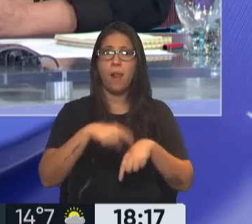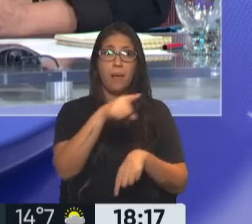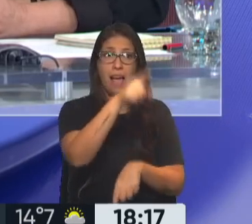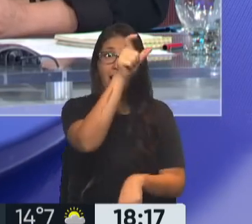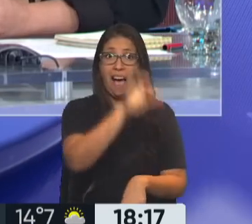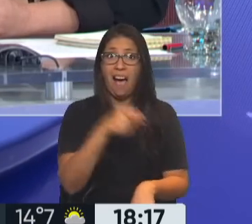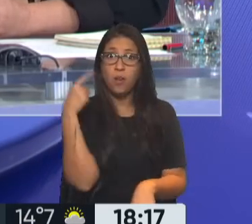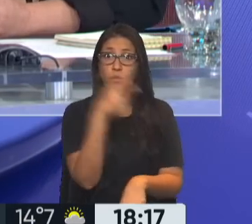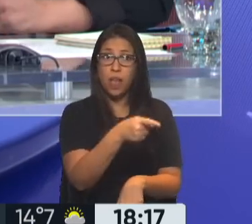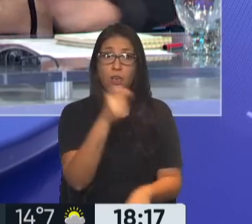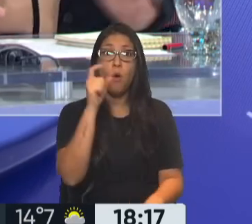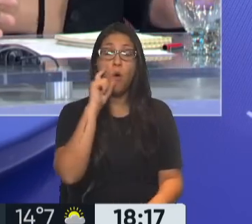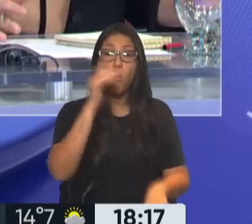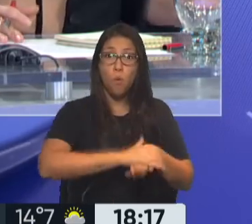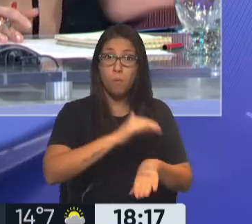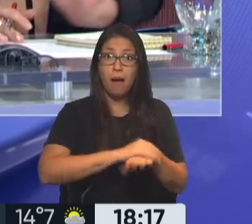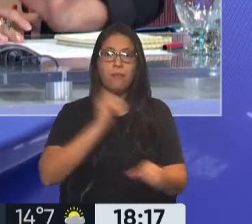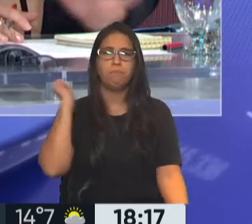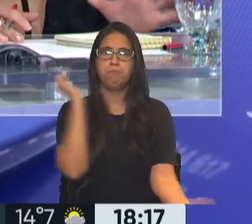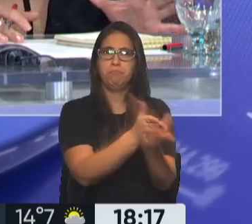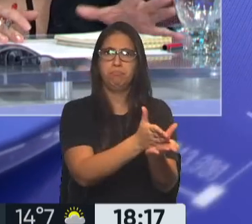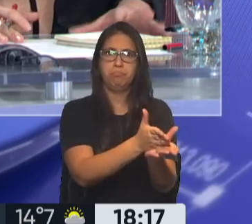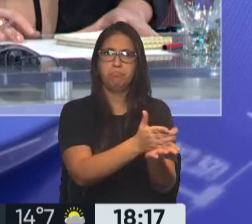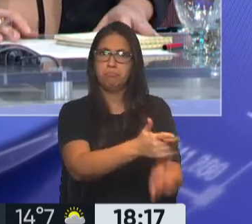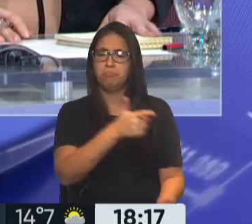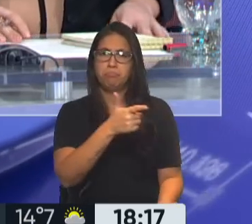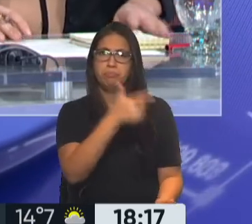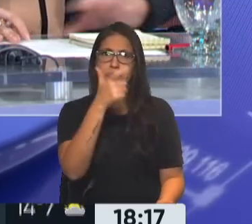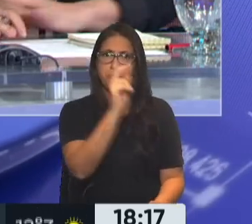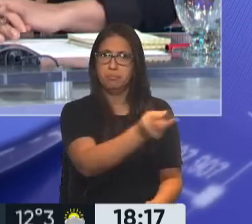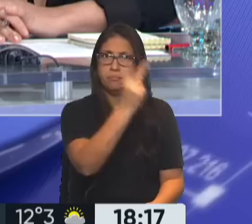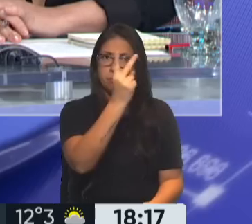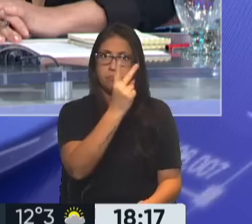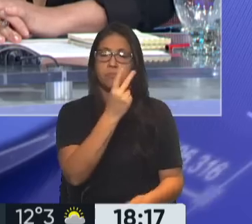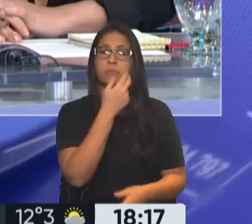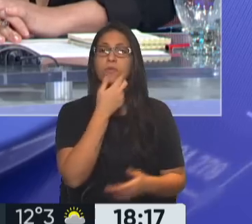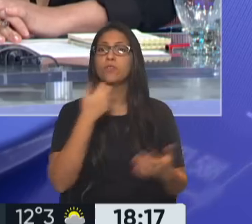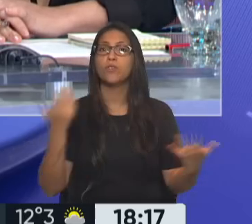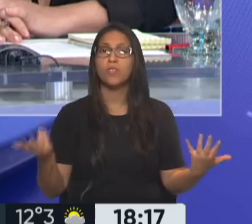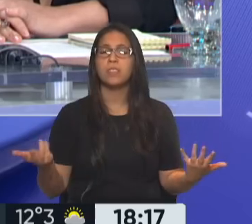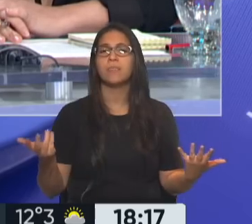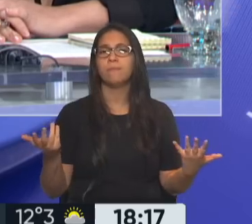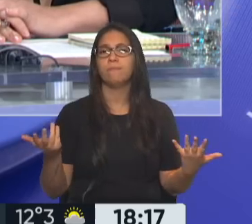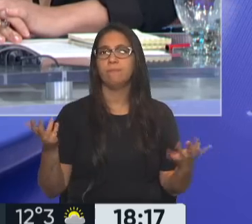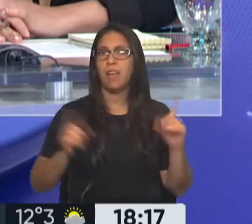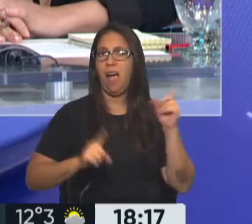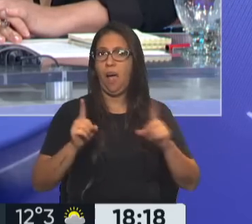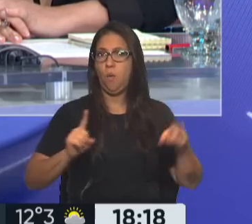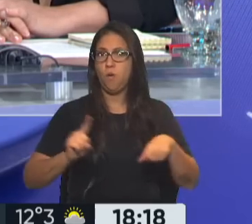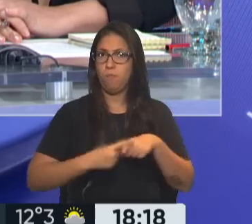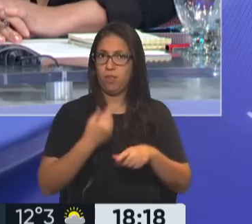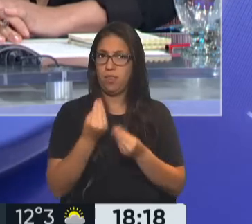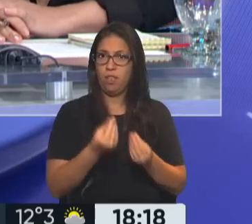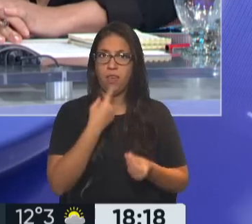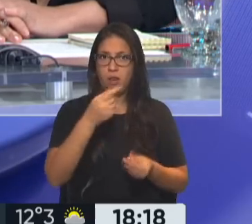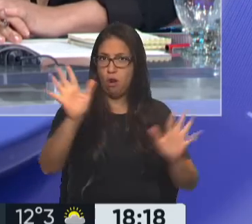decir, estamos hablando de un extremo que va mucho más allá. Extremas, claro. Exactamente, bueno, algunos funcionarios salieron a bajar un poco el tono y decir,